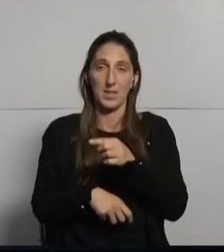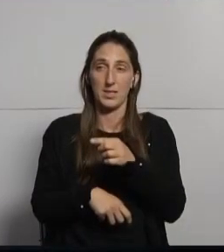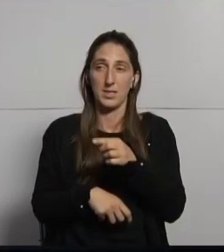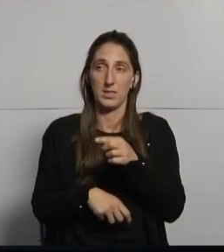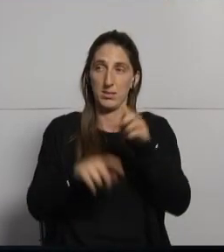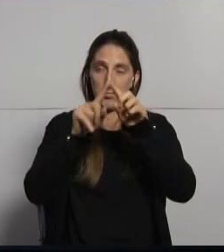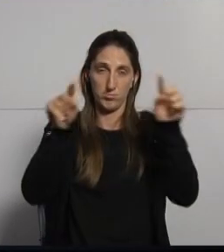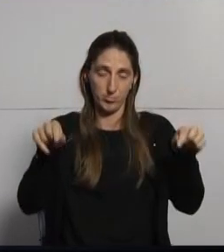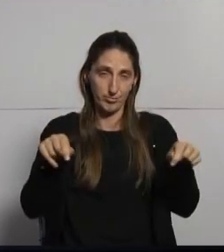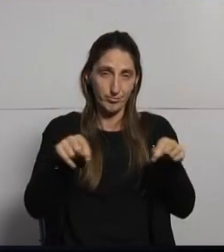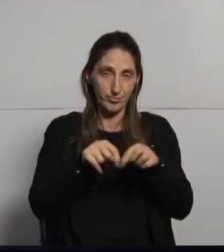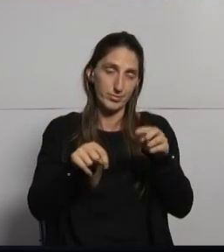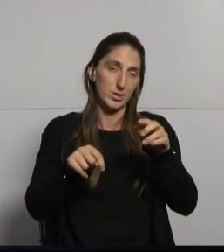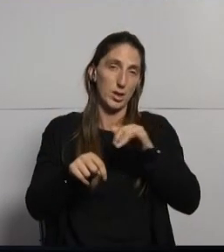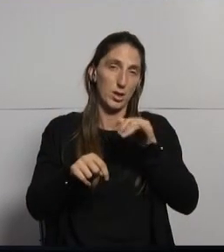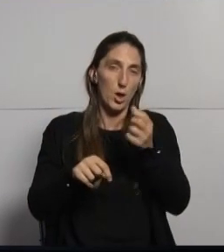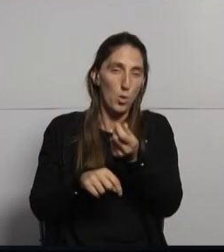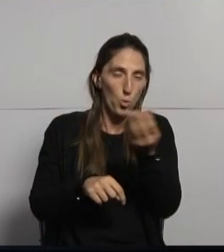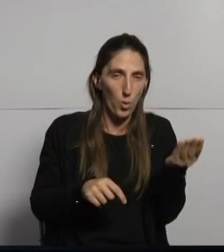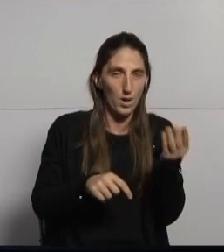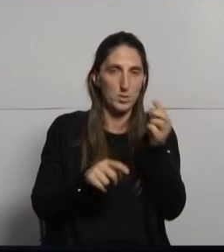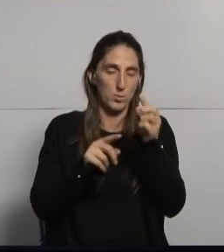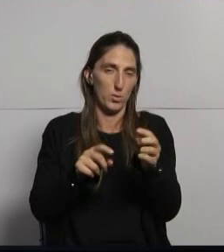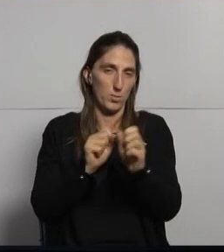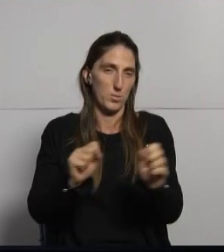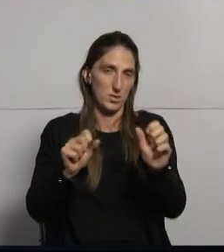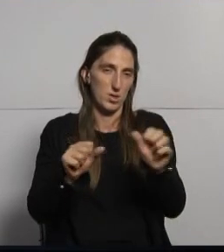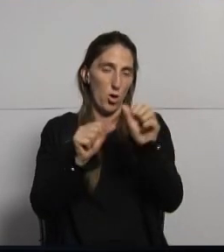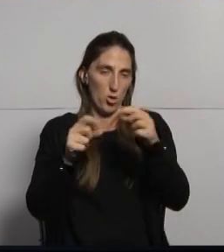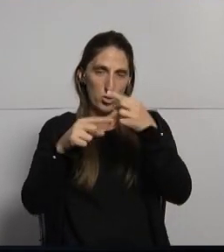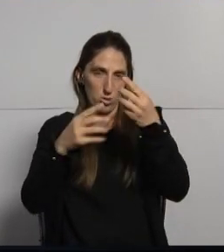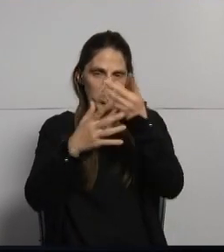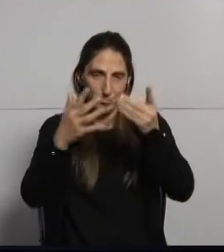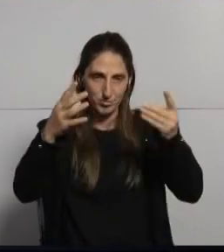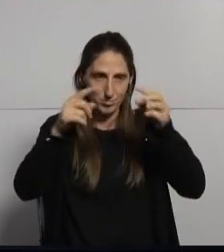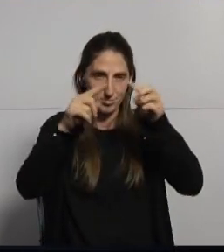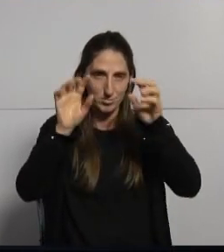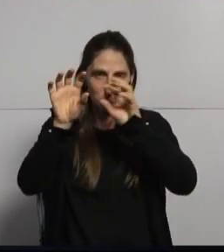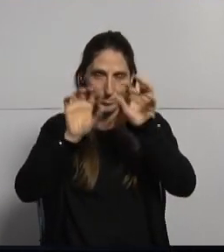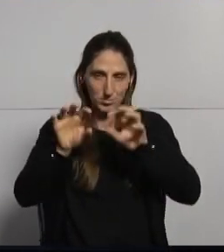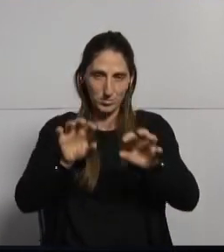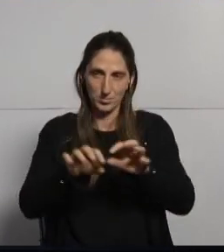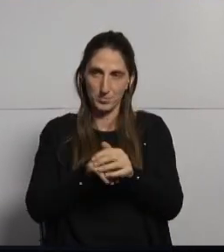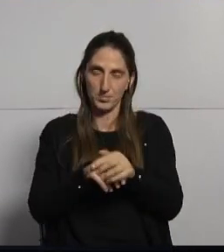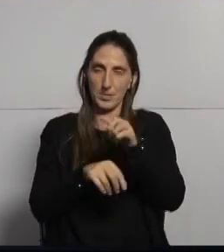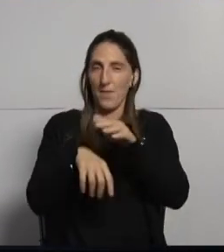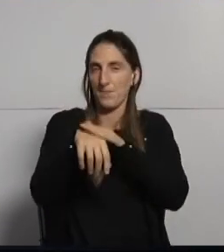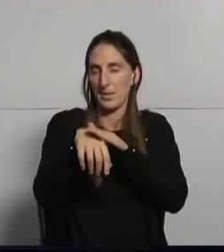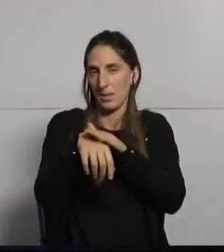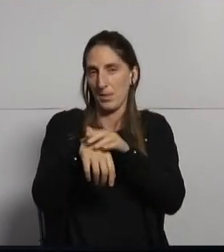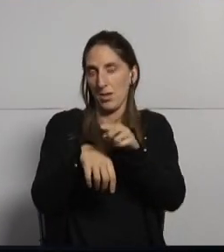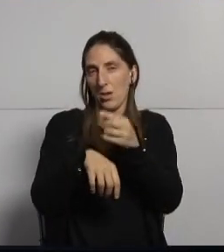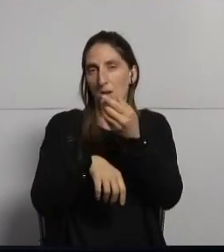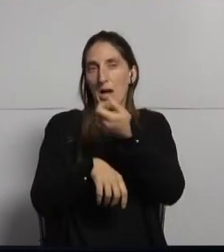con una plataforma donde nos va dando el conteo y podemos inclusive hacer otros tipos de mapas de calor, pero básicamente es